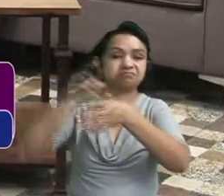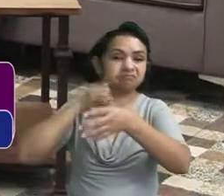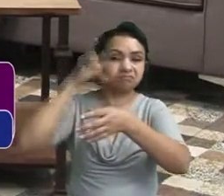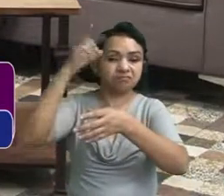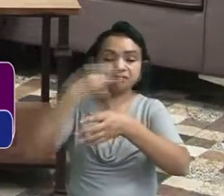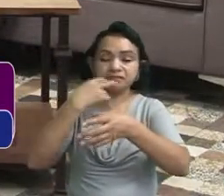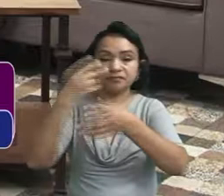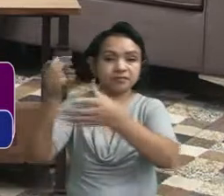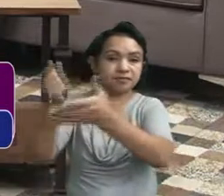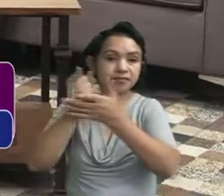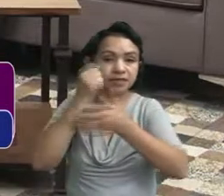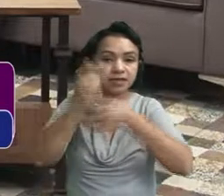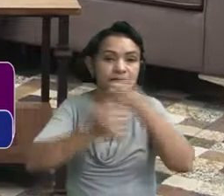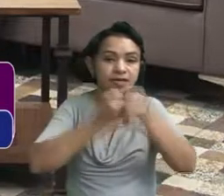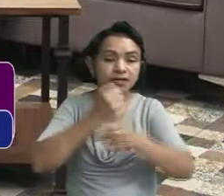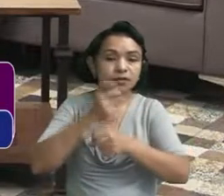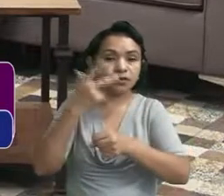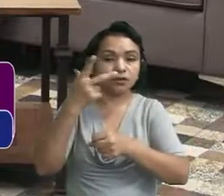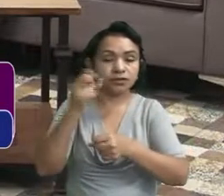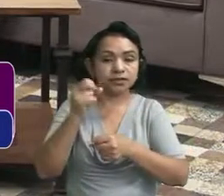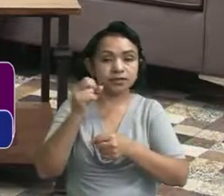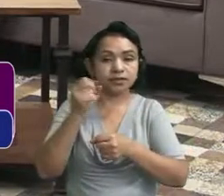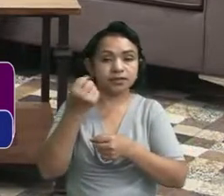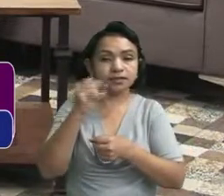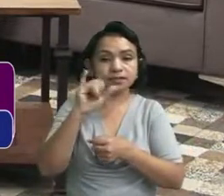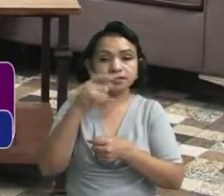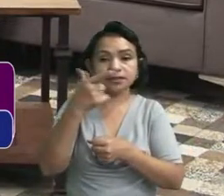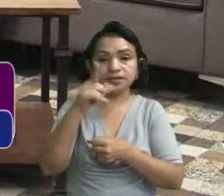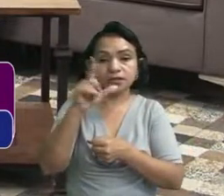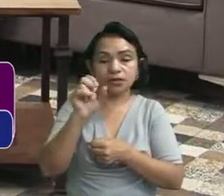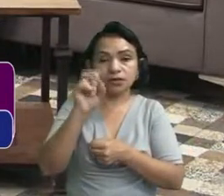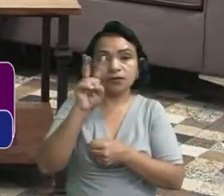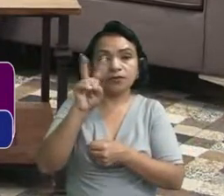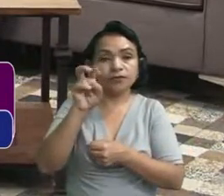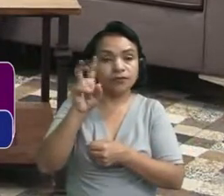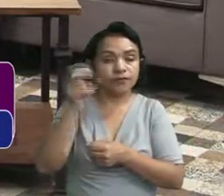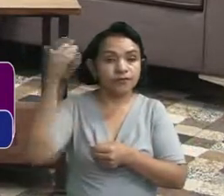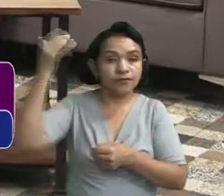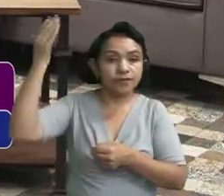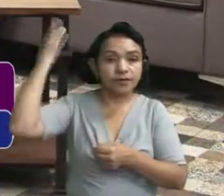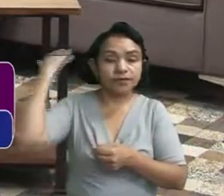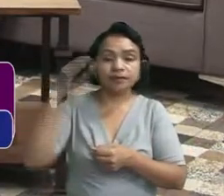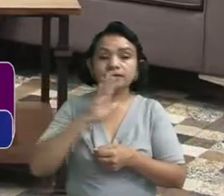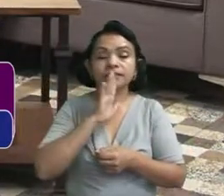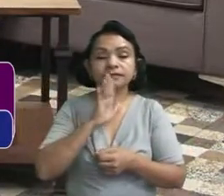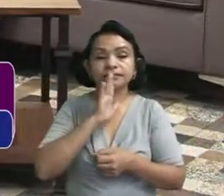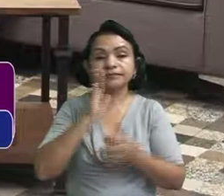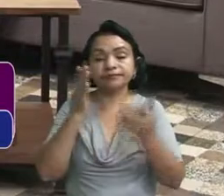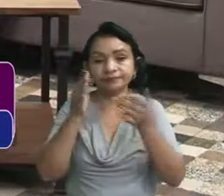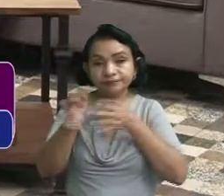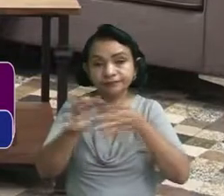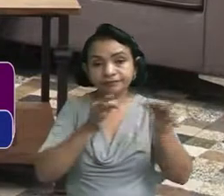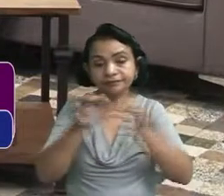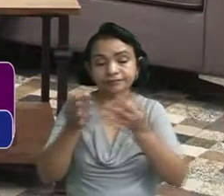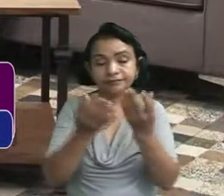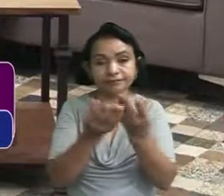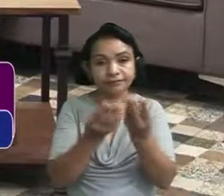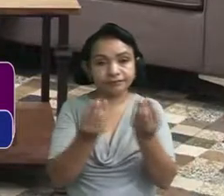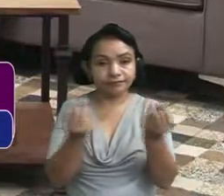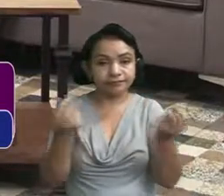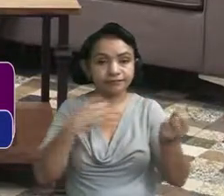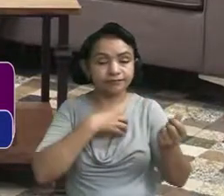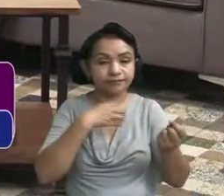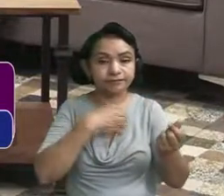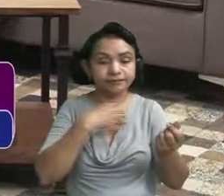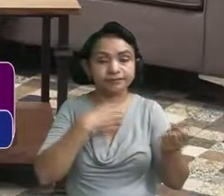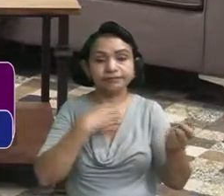nacional, okay, hasta los años 80 del siglo XX. Y es muy importante ese proceso de inclusión que usted menciona, que es la territorialidad, sí, no